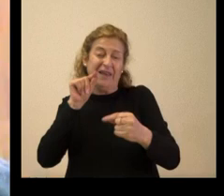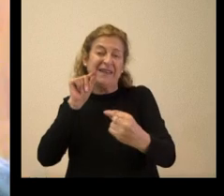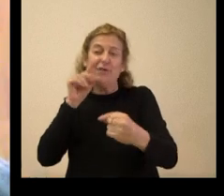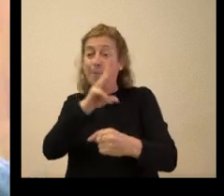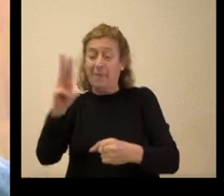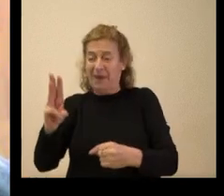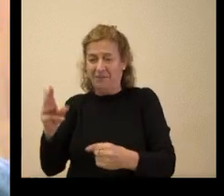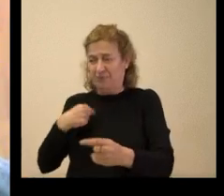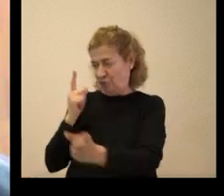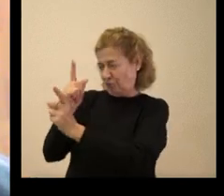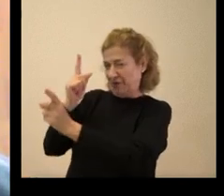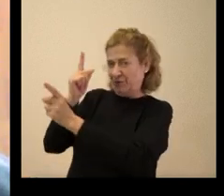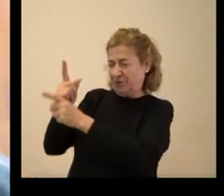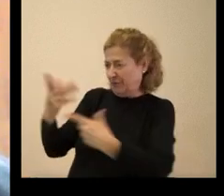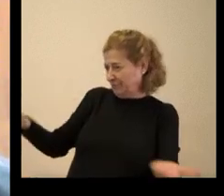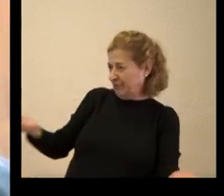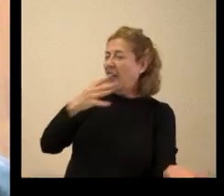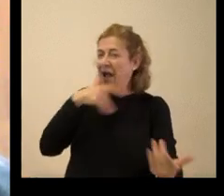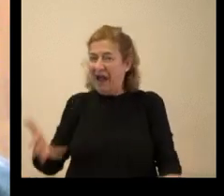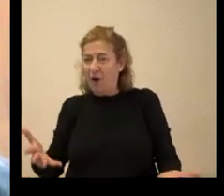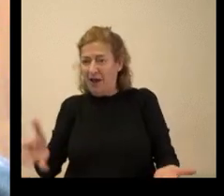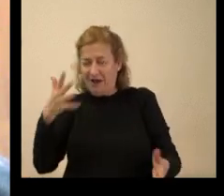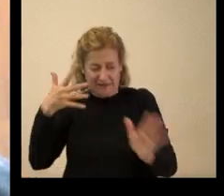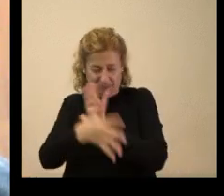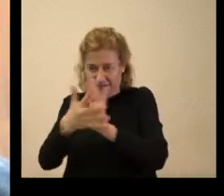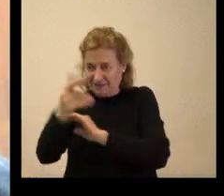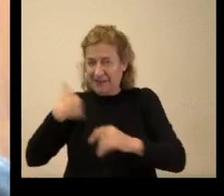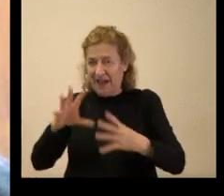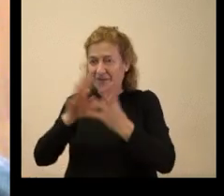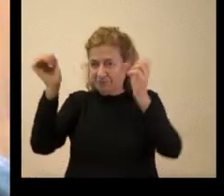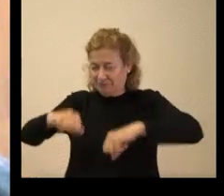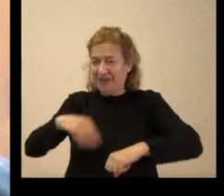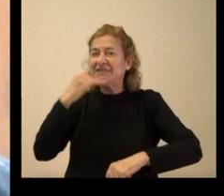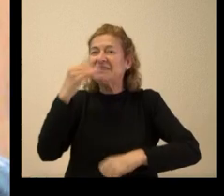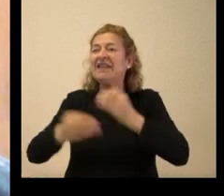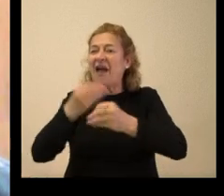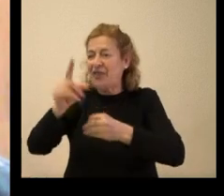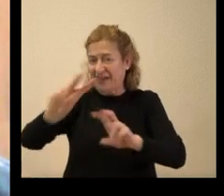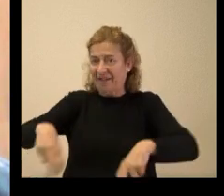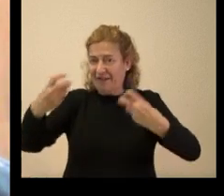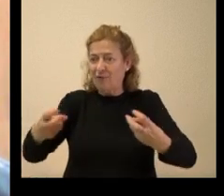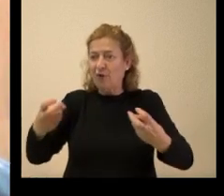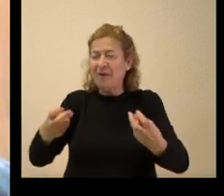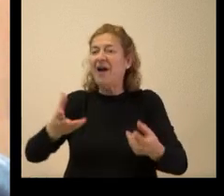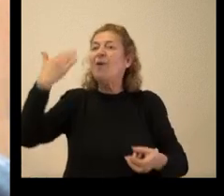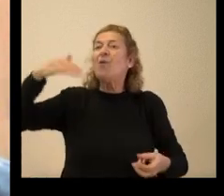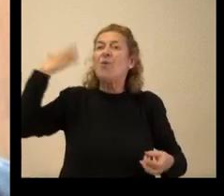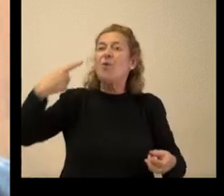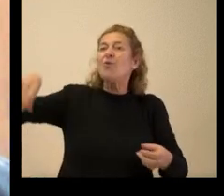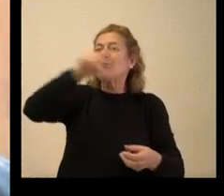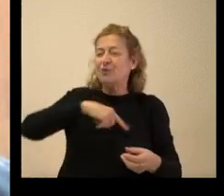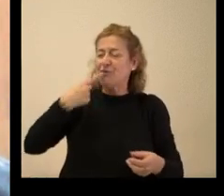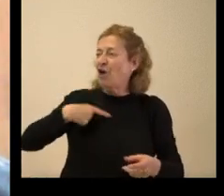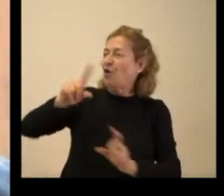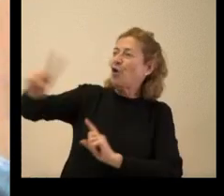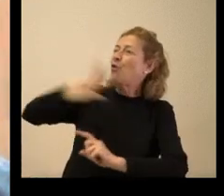Cómo explican que se está desarrollando realmente de facto esa reforma que en su momento había sido censurada